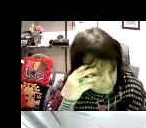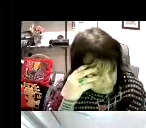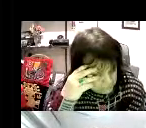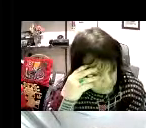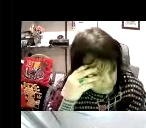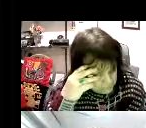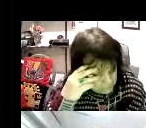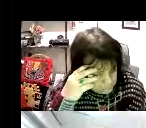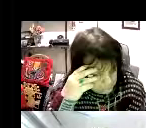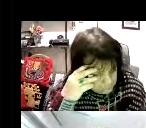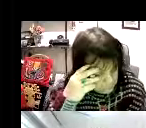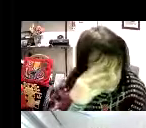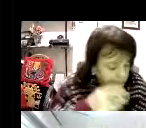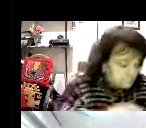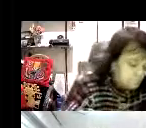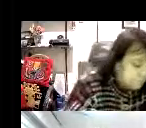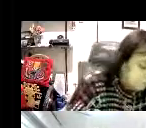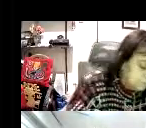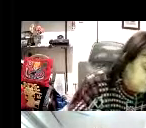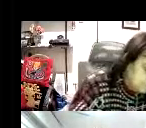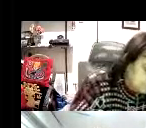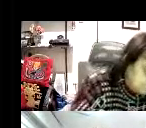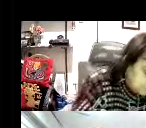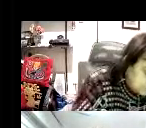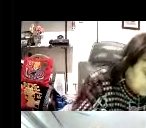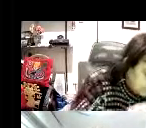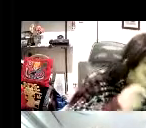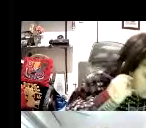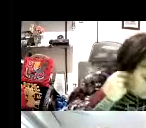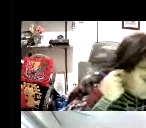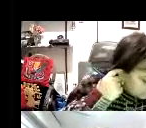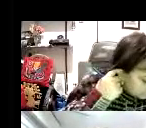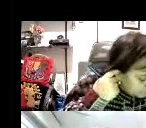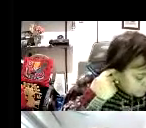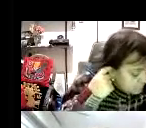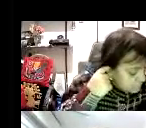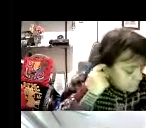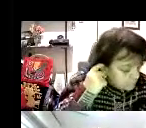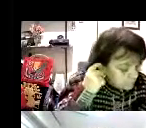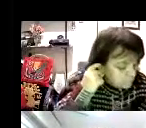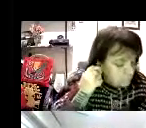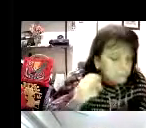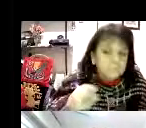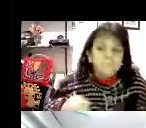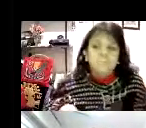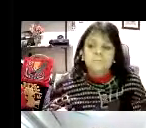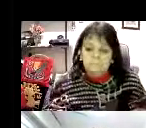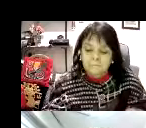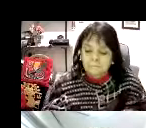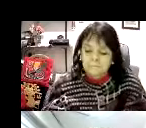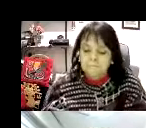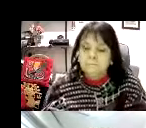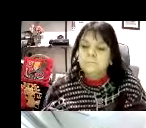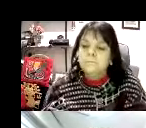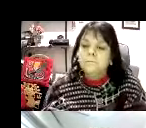es los primeros que tuvieron estas ideas de investigación, es un argentino que se llama Montaner, que vive en Canadá, que es el